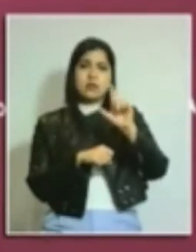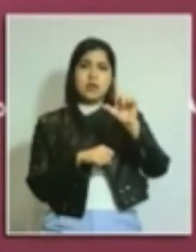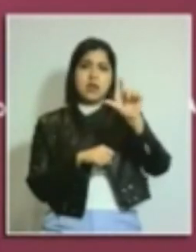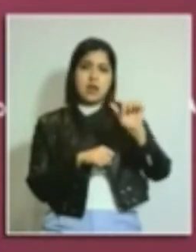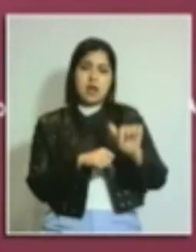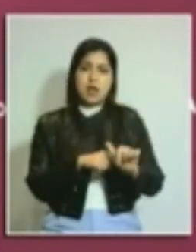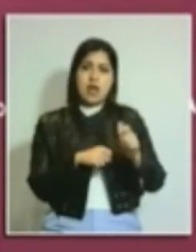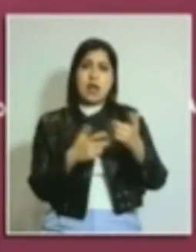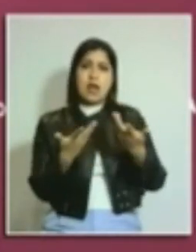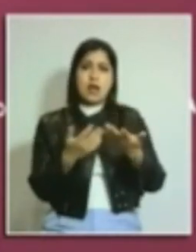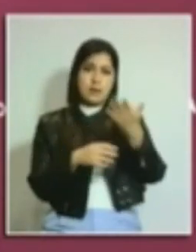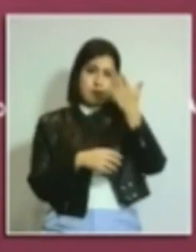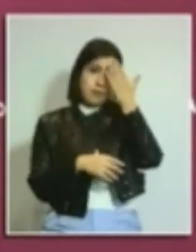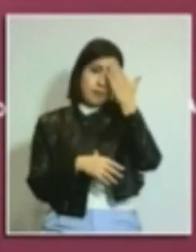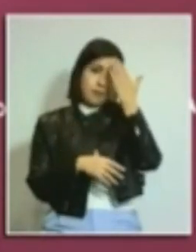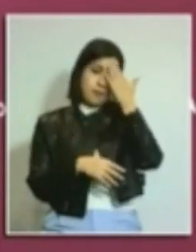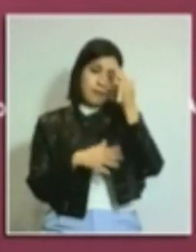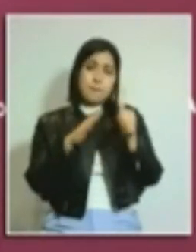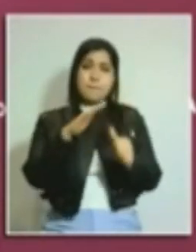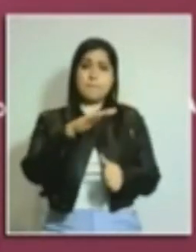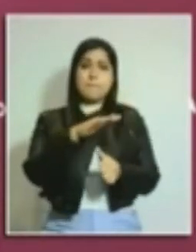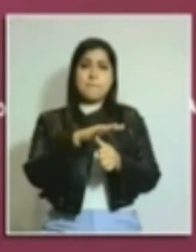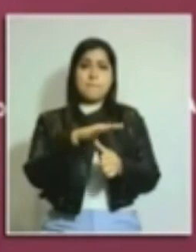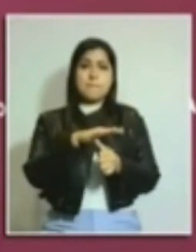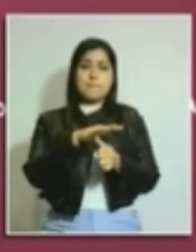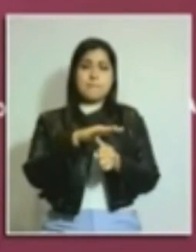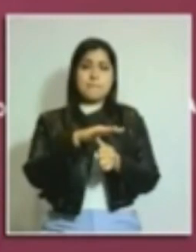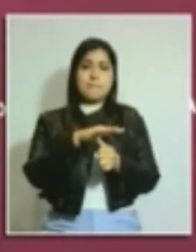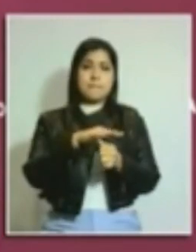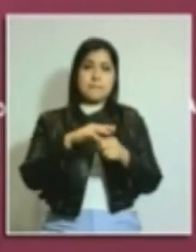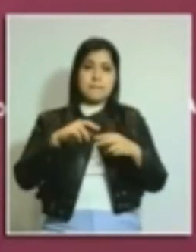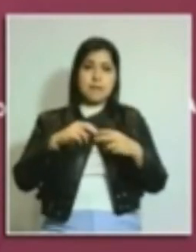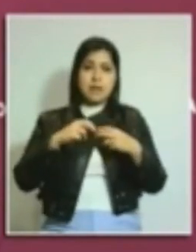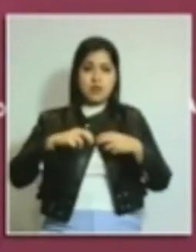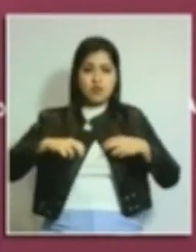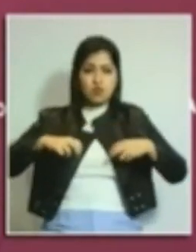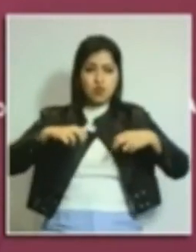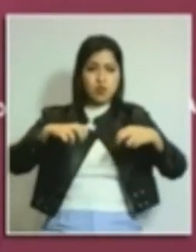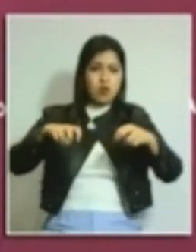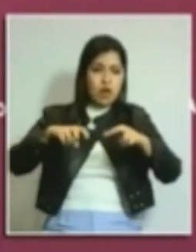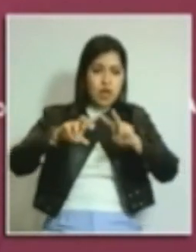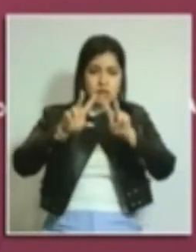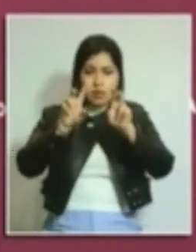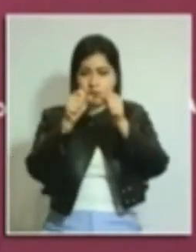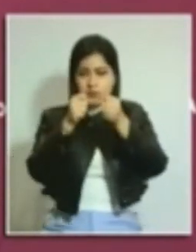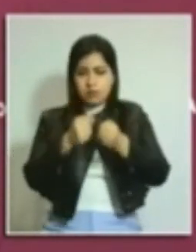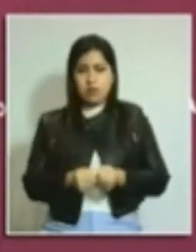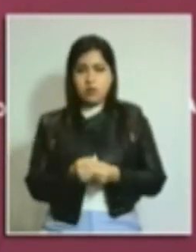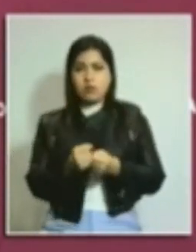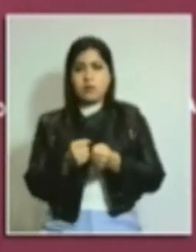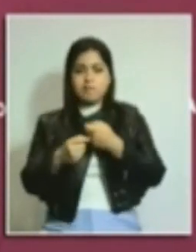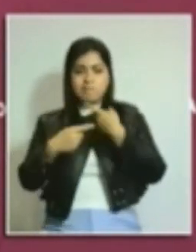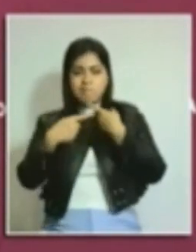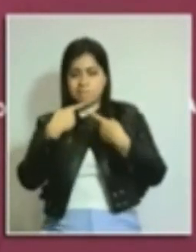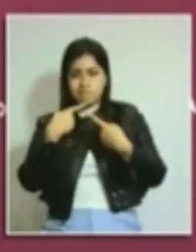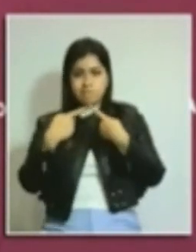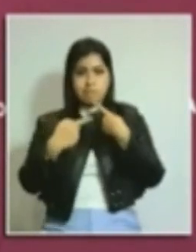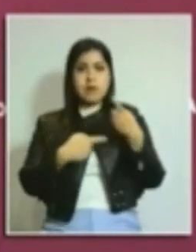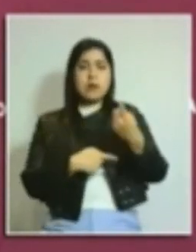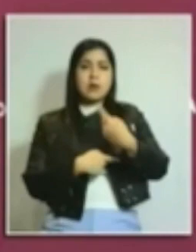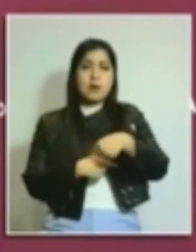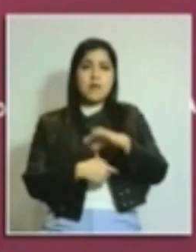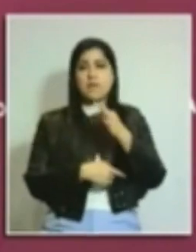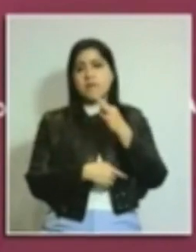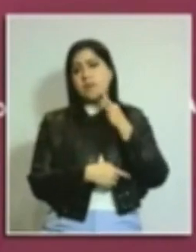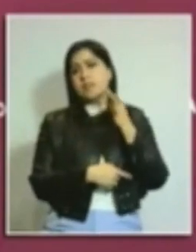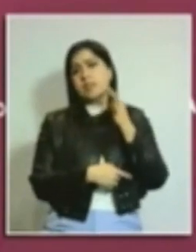de la Mesa de Seguridad de México. Tenemos reuniones muchísimas con la Fiscalía y